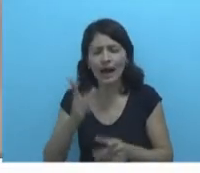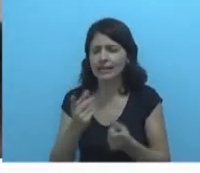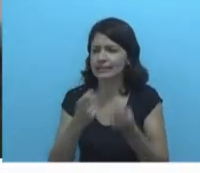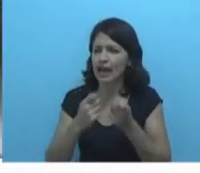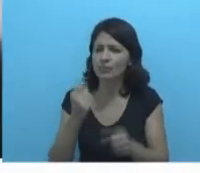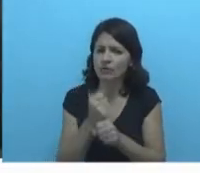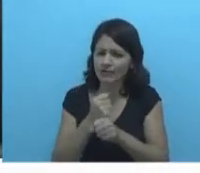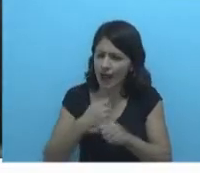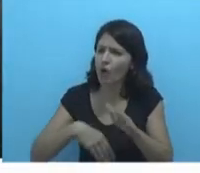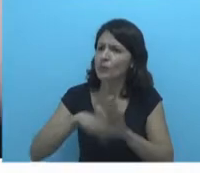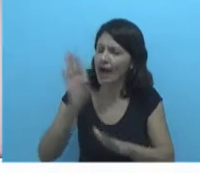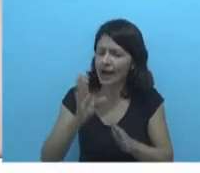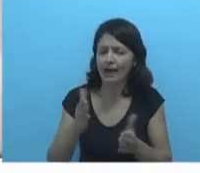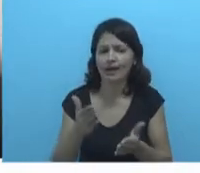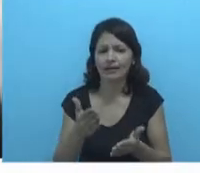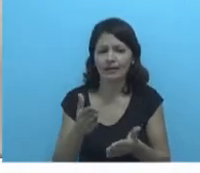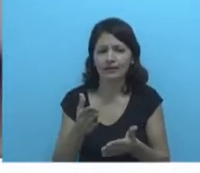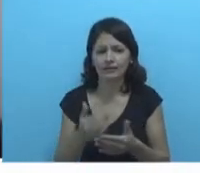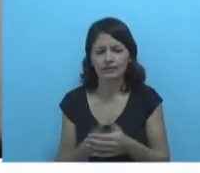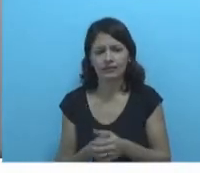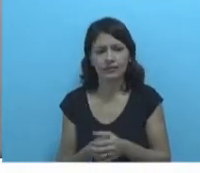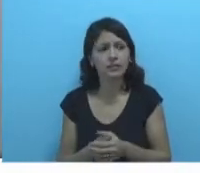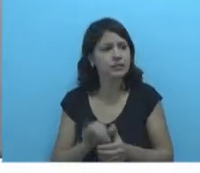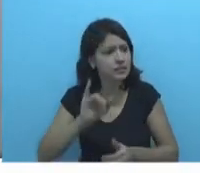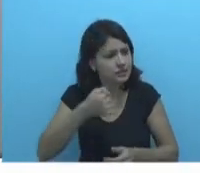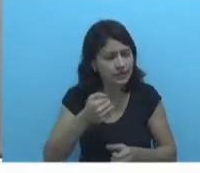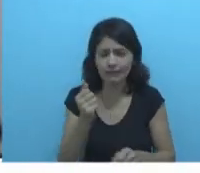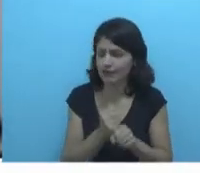y empleo debe ser nuestro desafío.